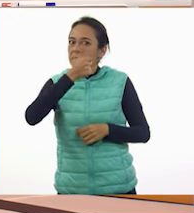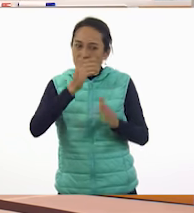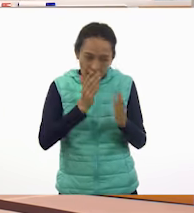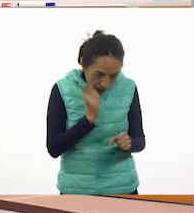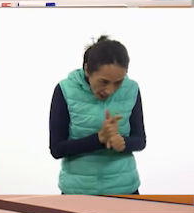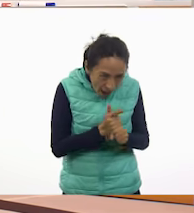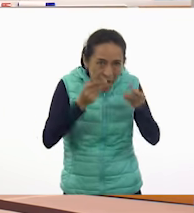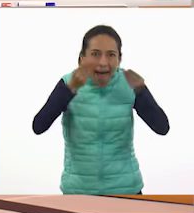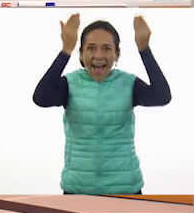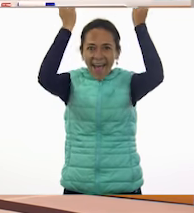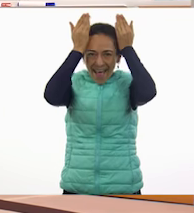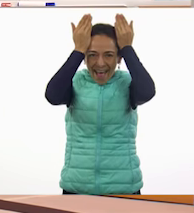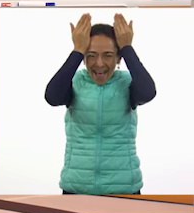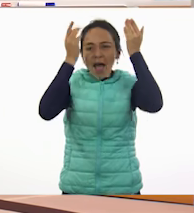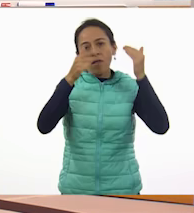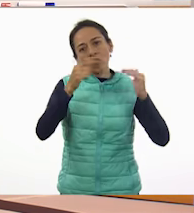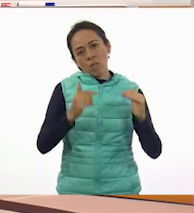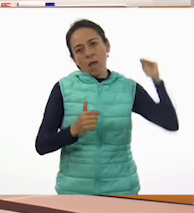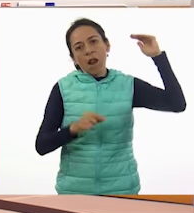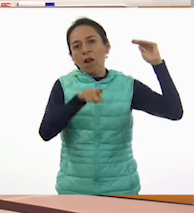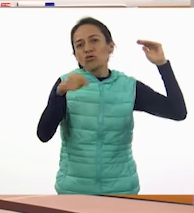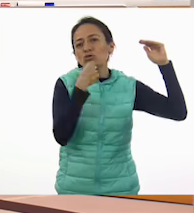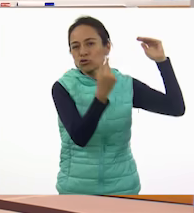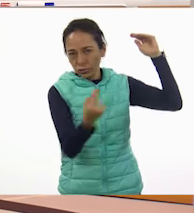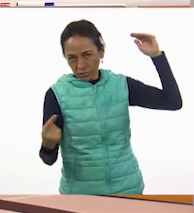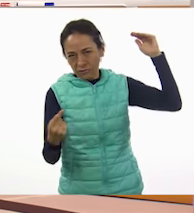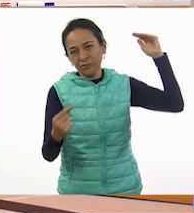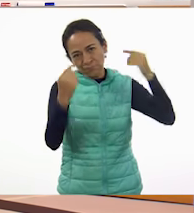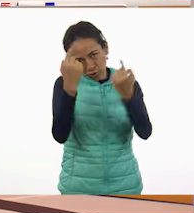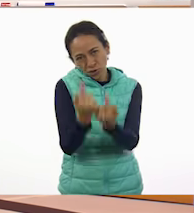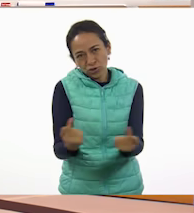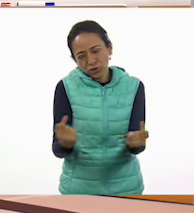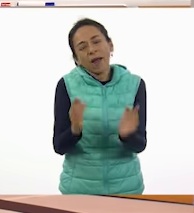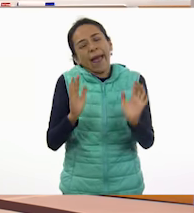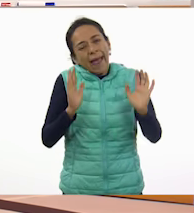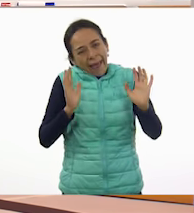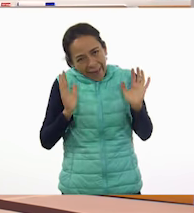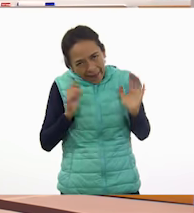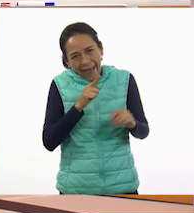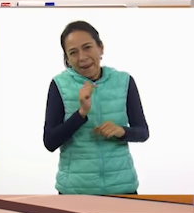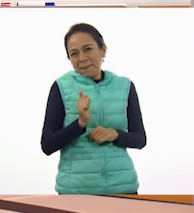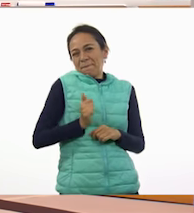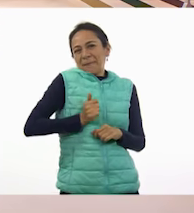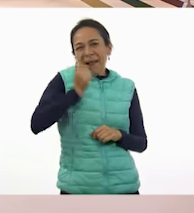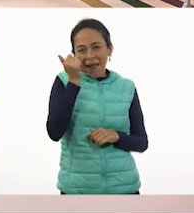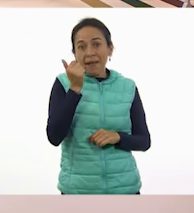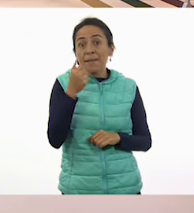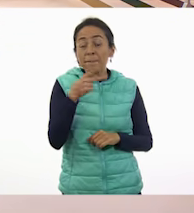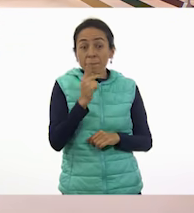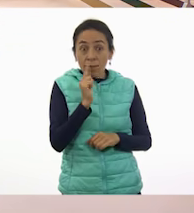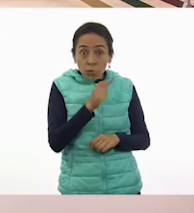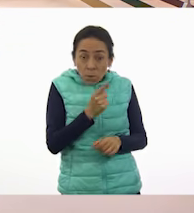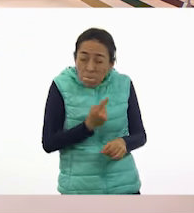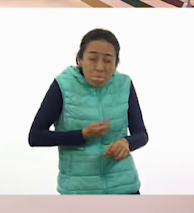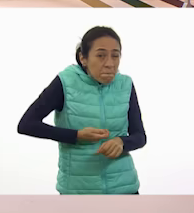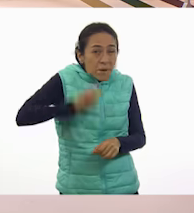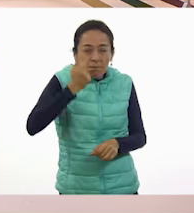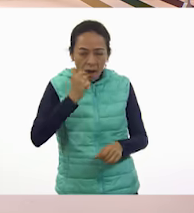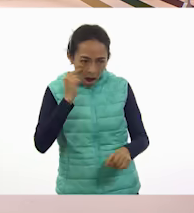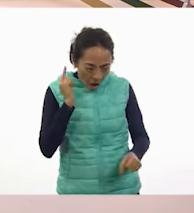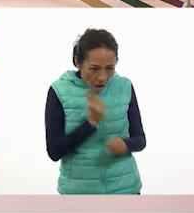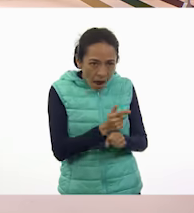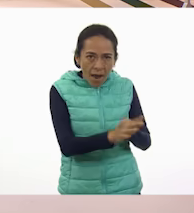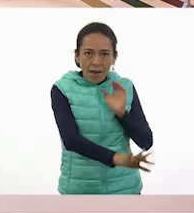grande que todos los niños y niñas que nos acompañan, te llevas ventaja. Pero el haber encontrado primero la palabra, te da derecho a que